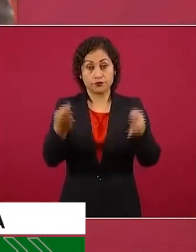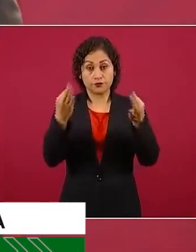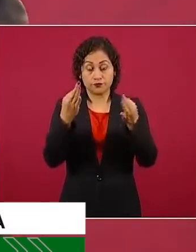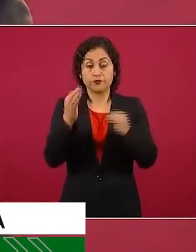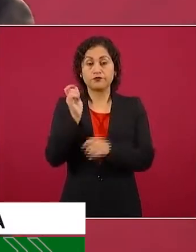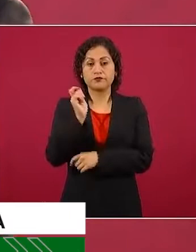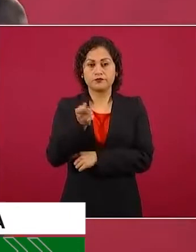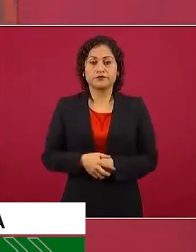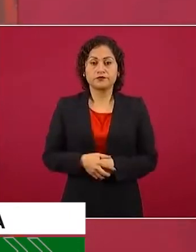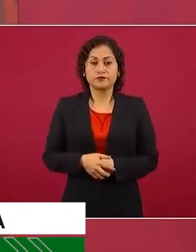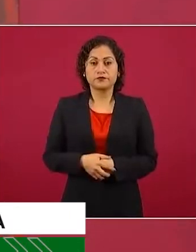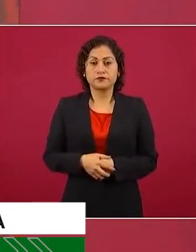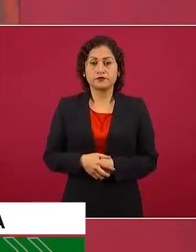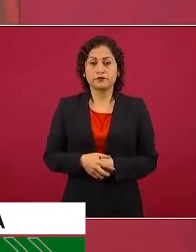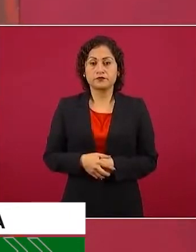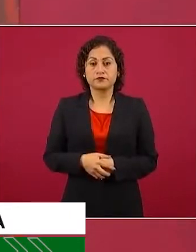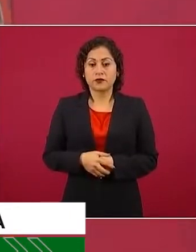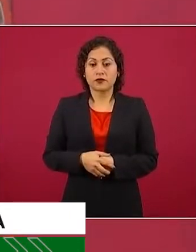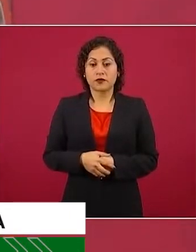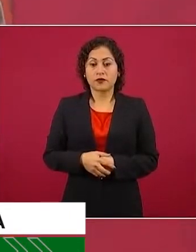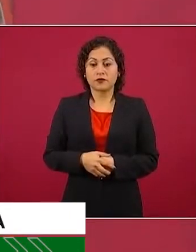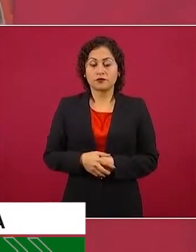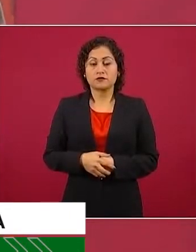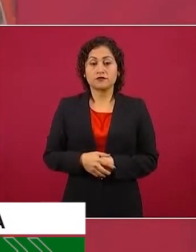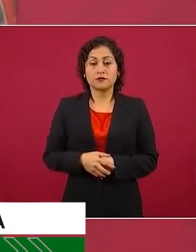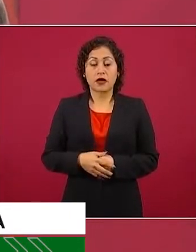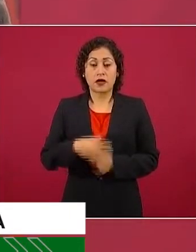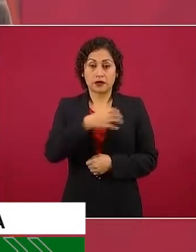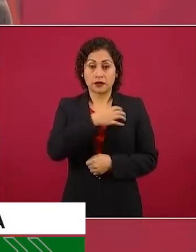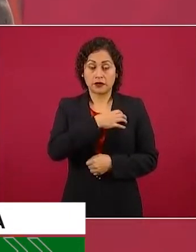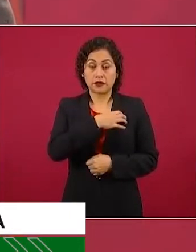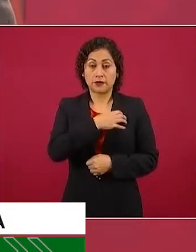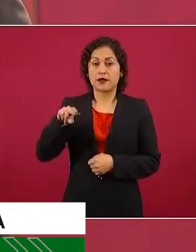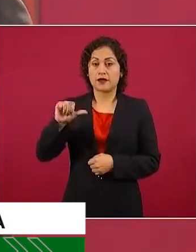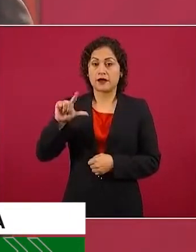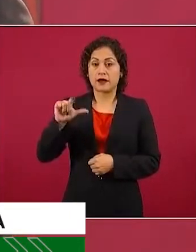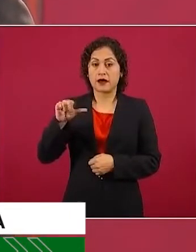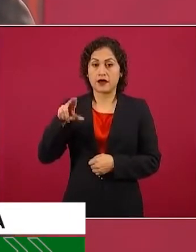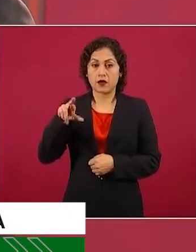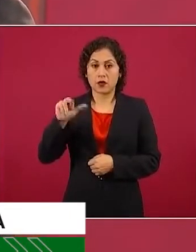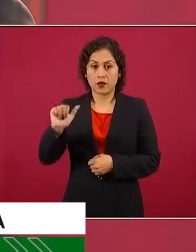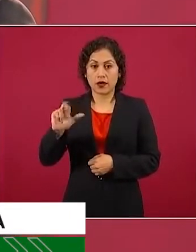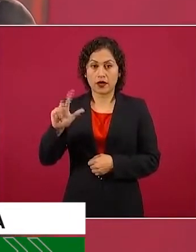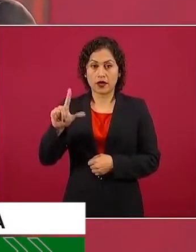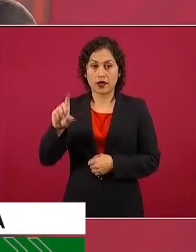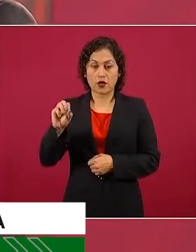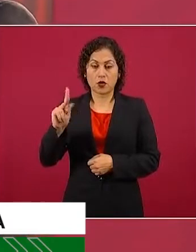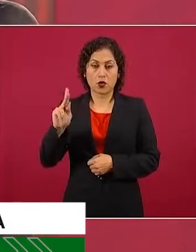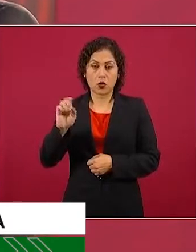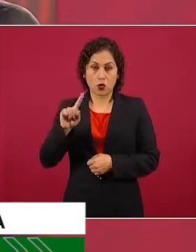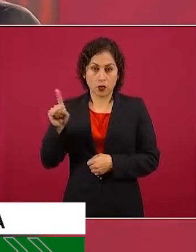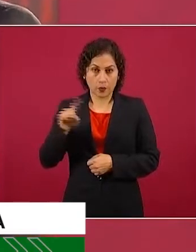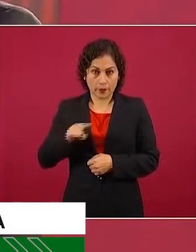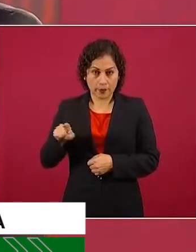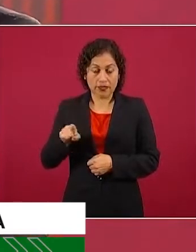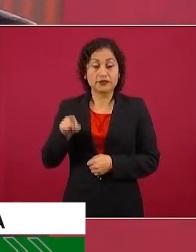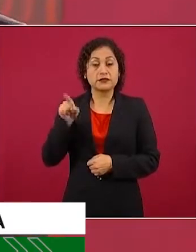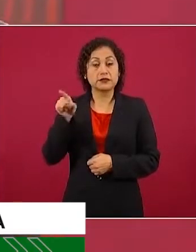la capitán de altura, Ana Laura López Bautista, va a ser